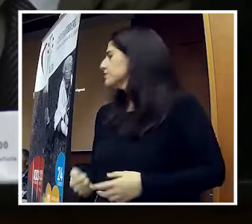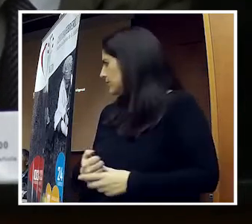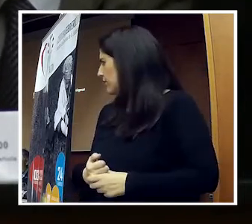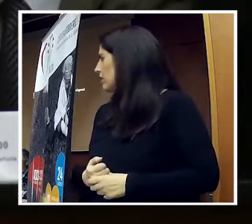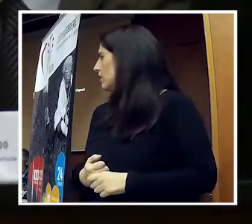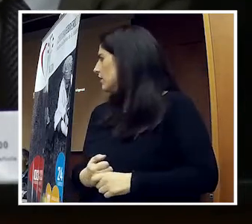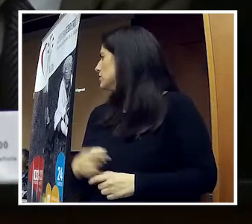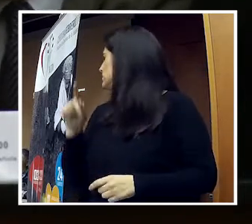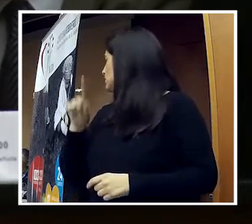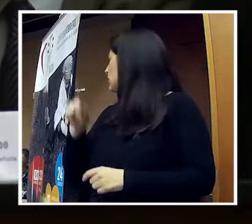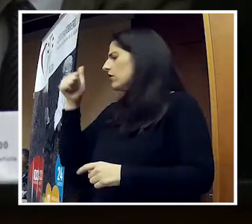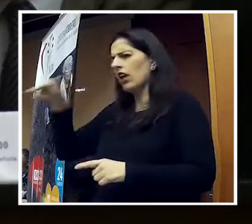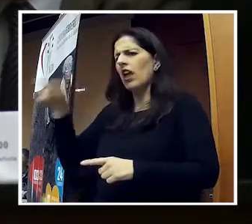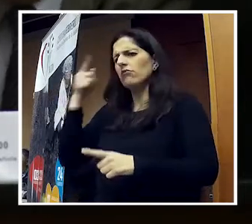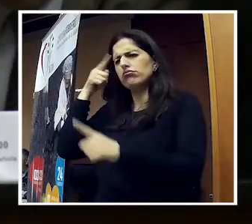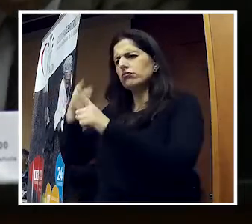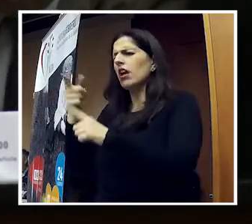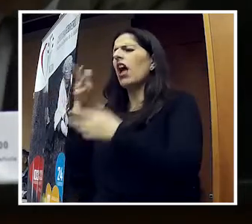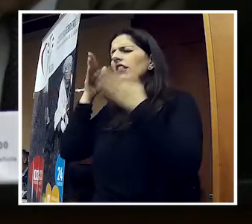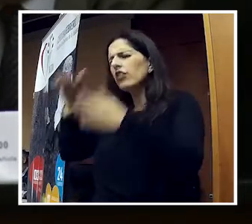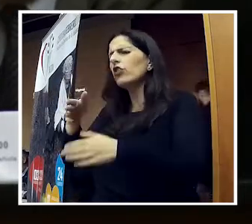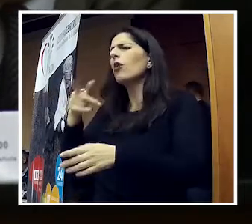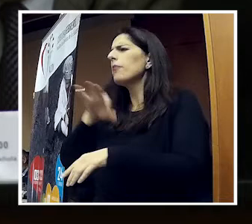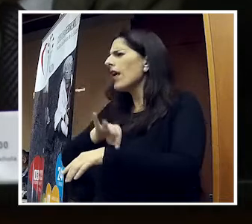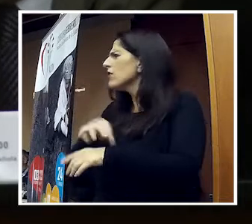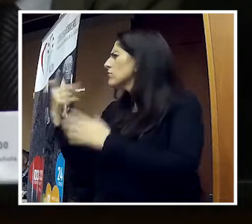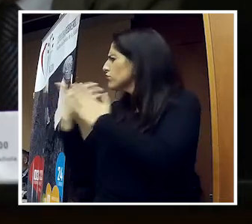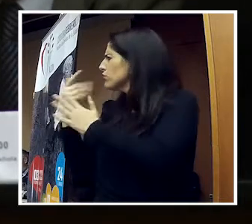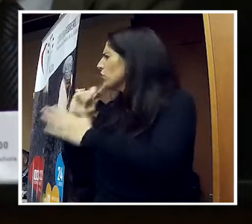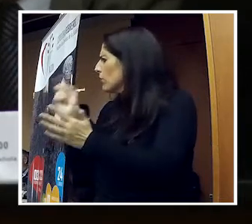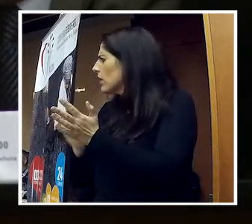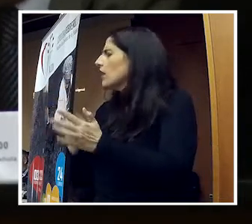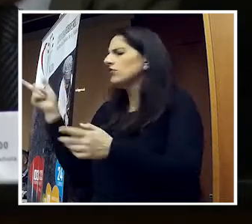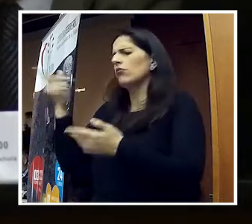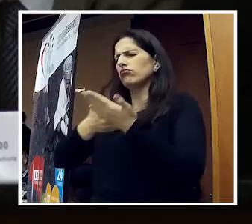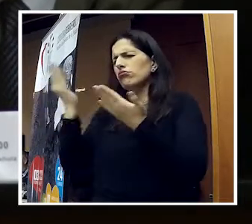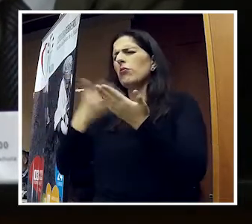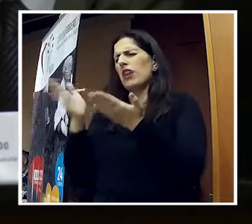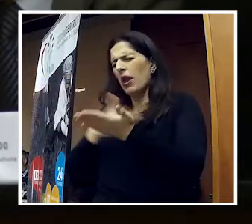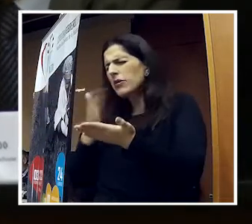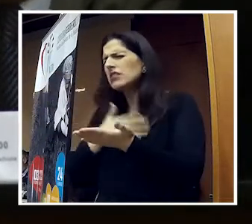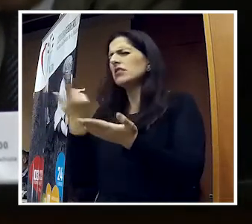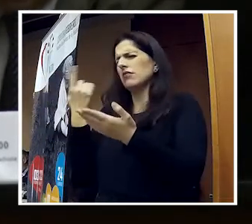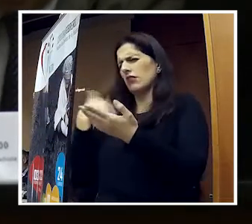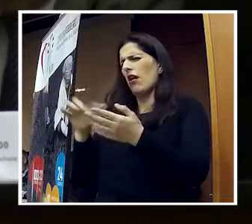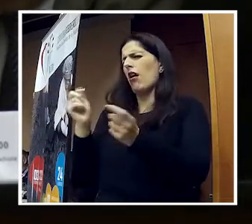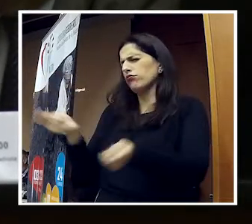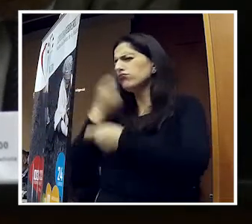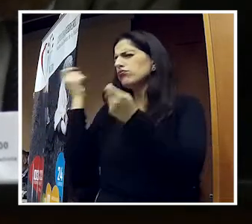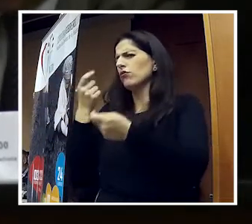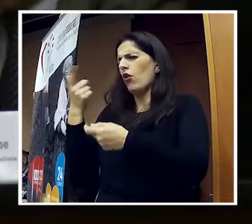referencia a nivel de atención primaria, sobre todo. Tiene infinidad de publicaciones como experto